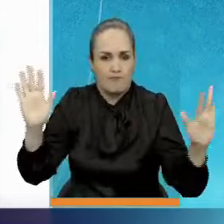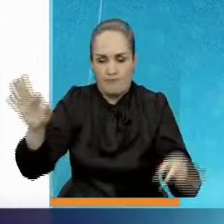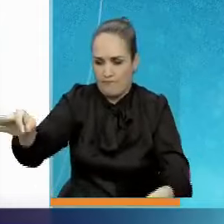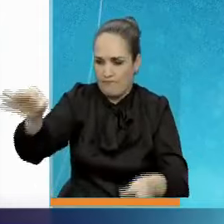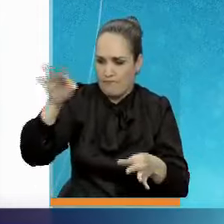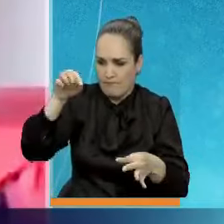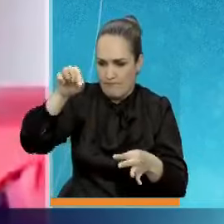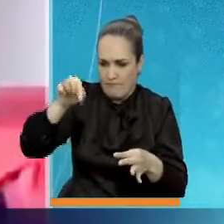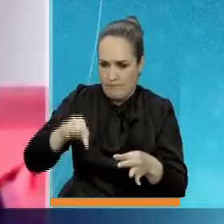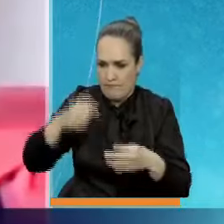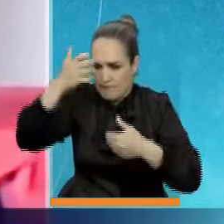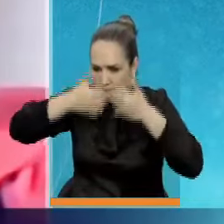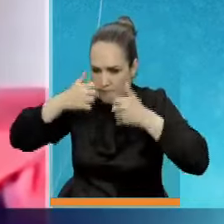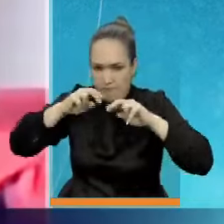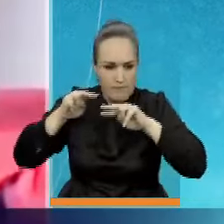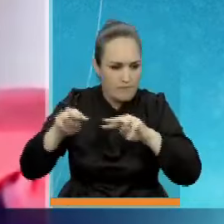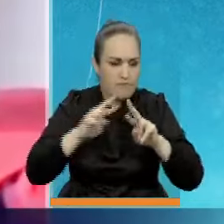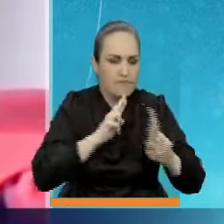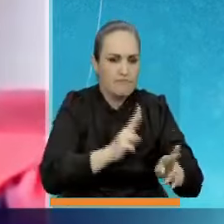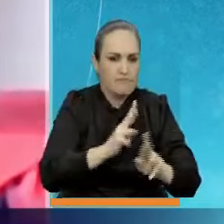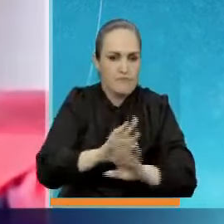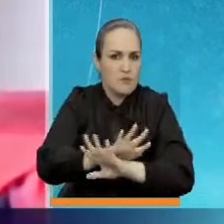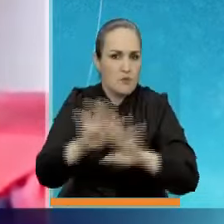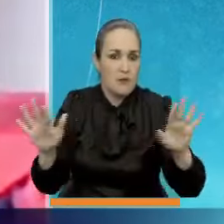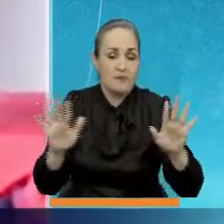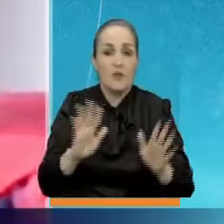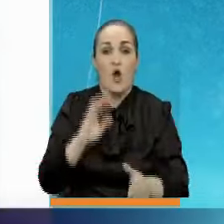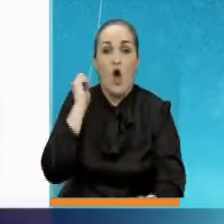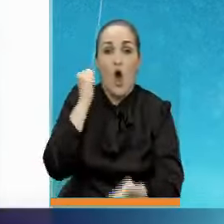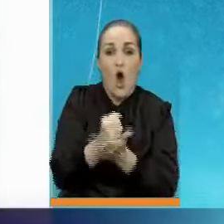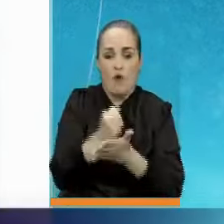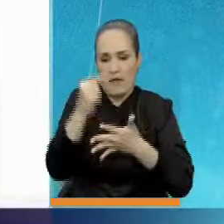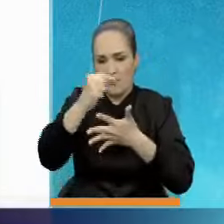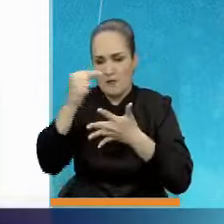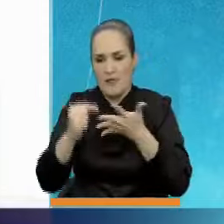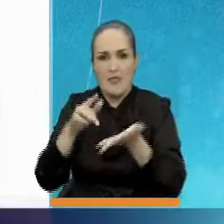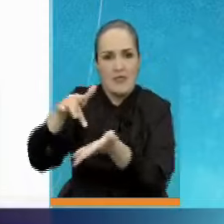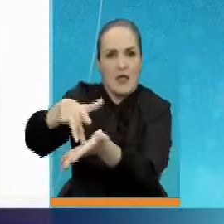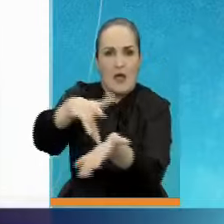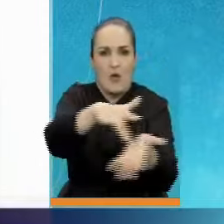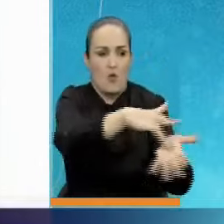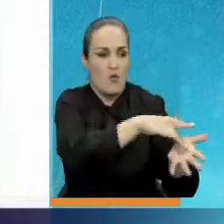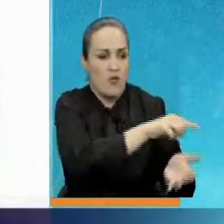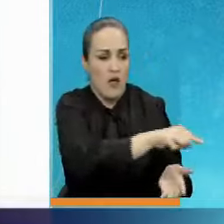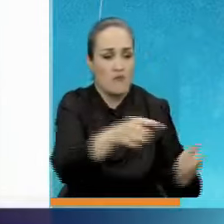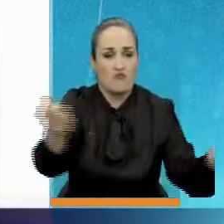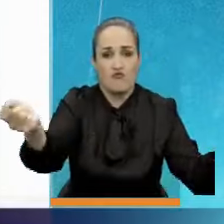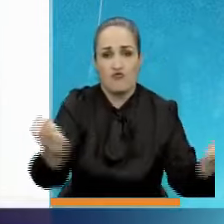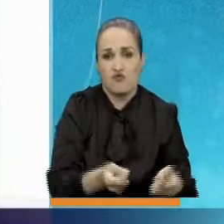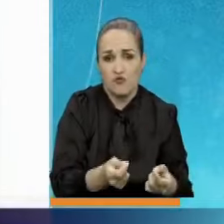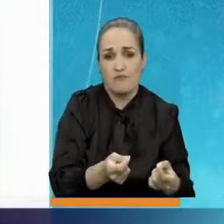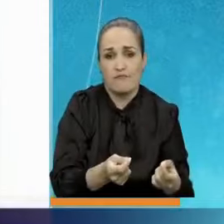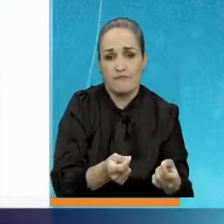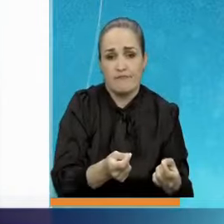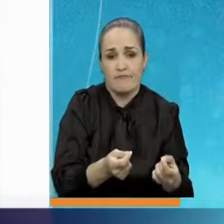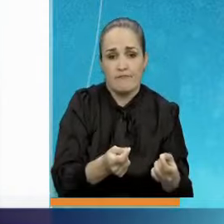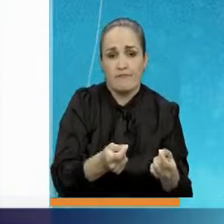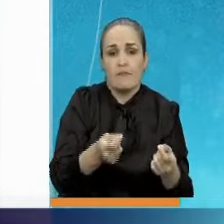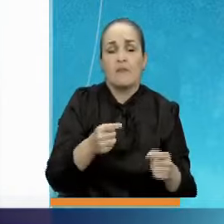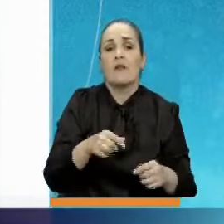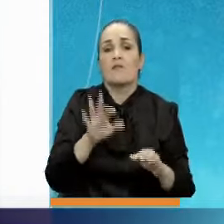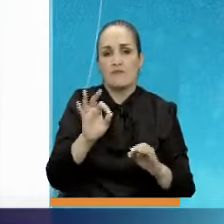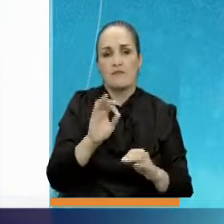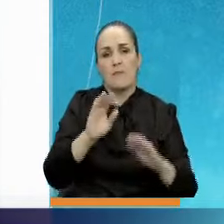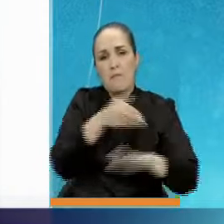grabación y calificación. En ese sentido, las obligaciones que son transferidas son exactamente esas, 1.3 billones de